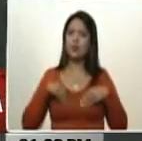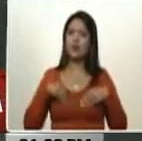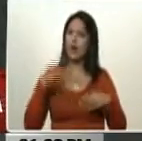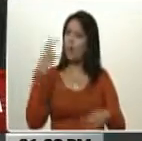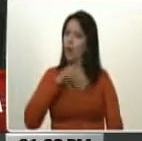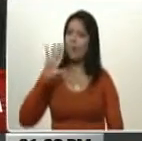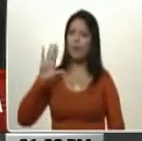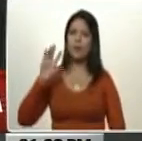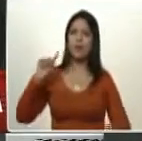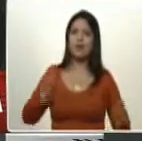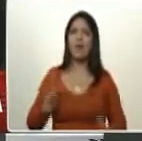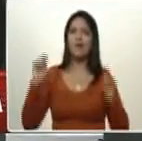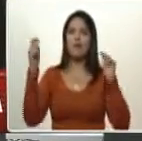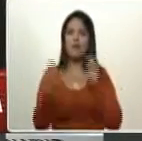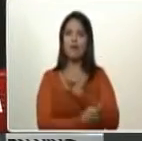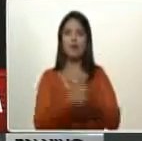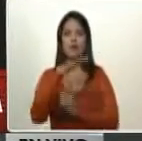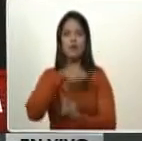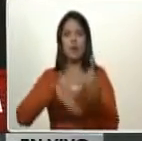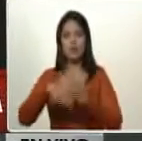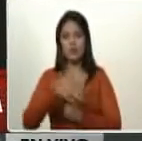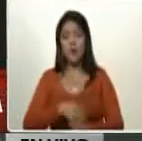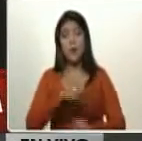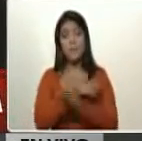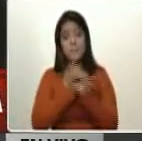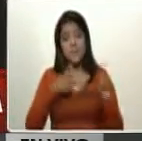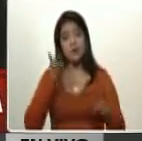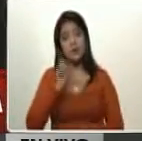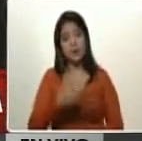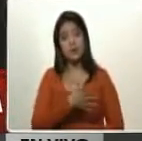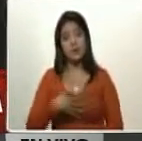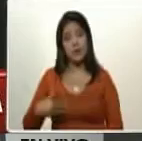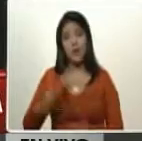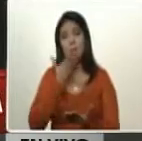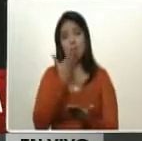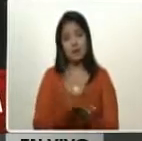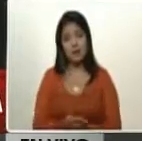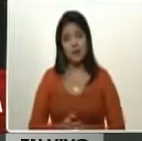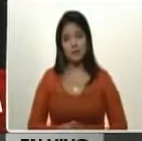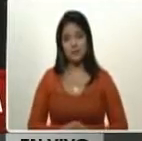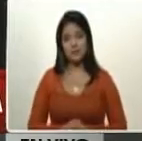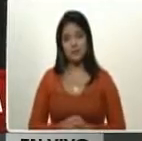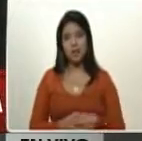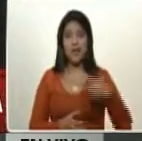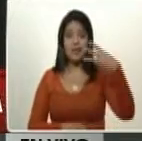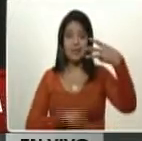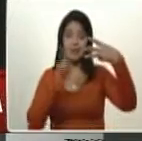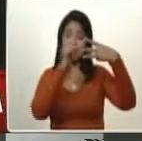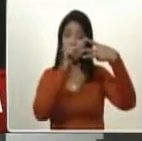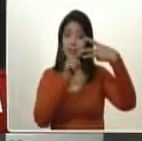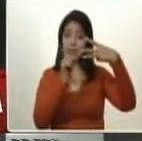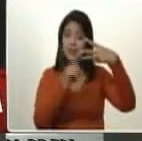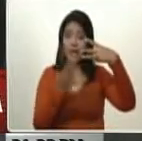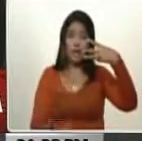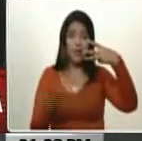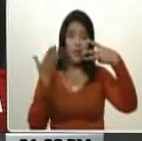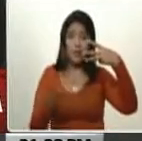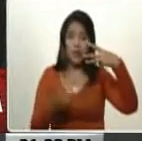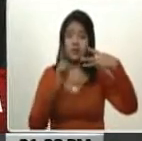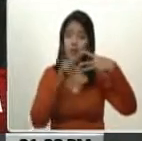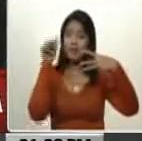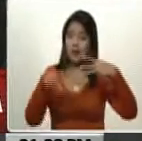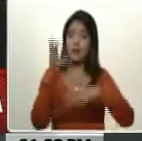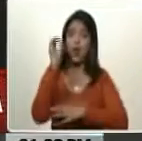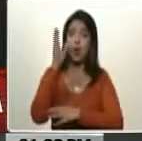con la transformación de la realidad. Pero quisiera además plantearles tres componentes fundamentales que tiene el Congreso